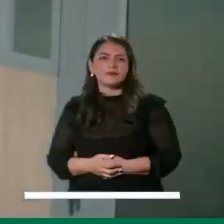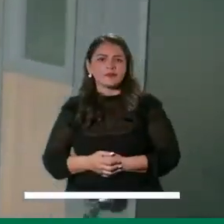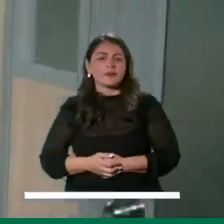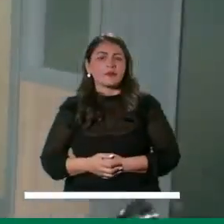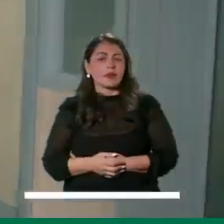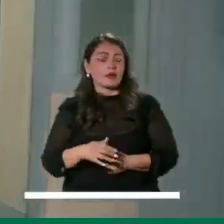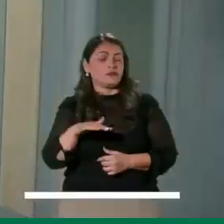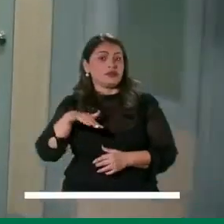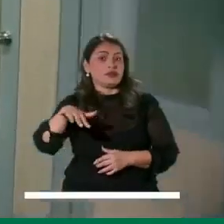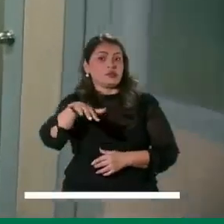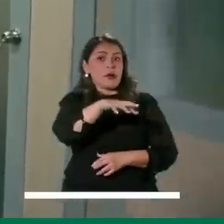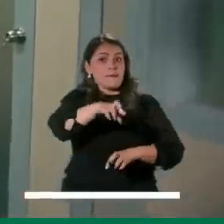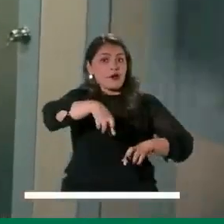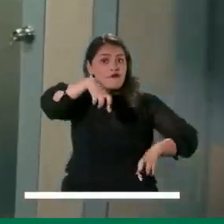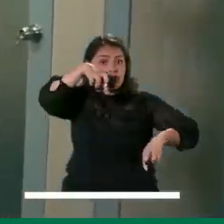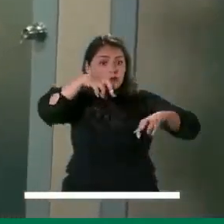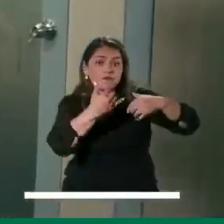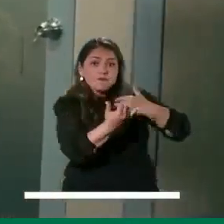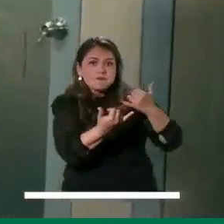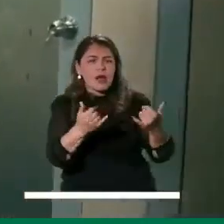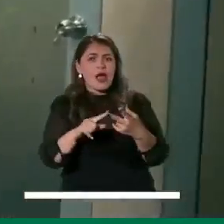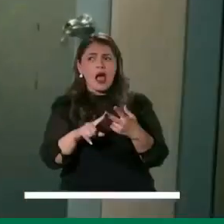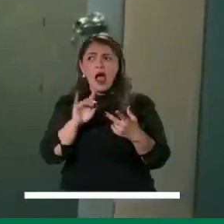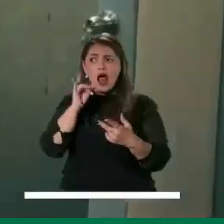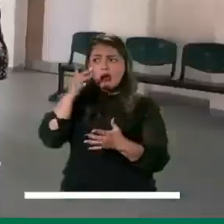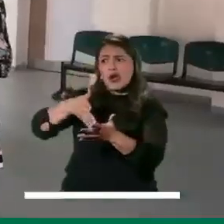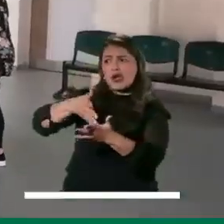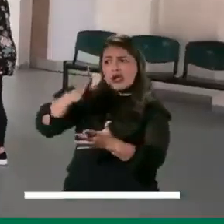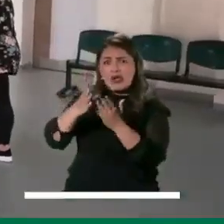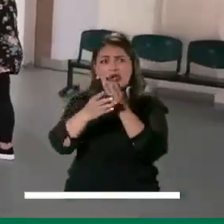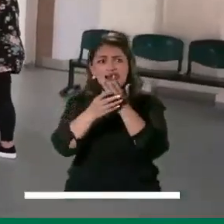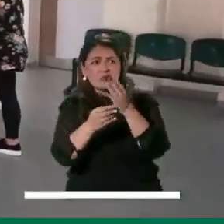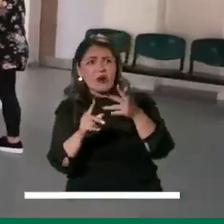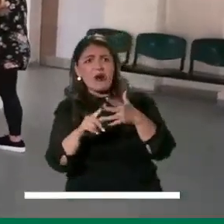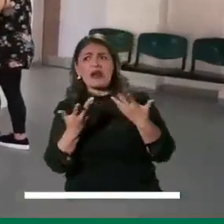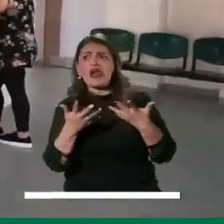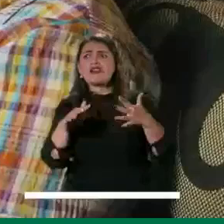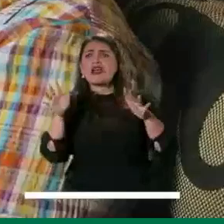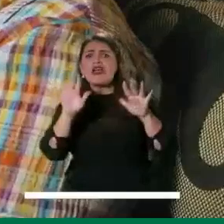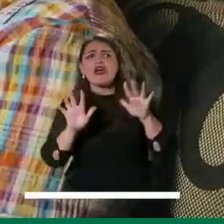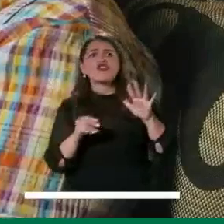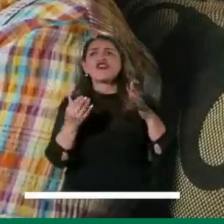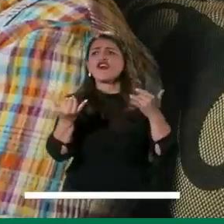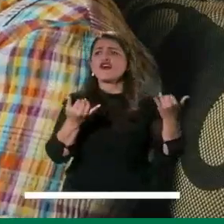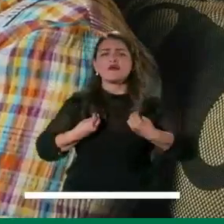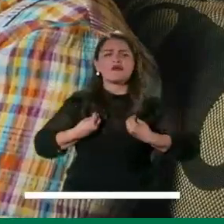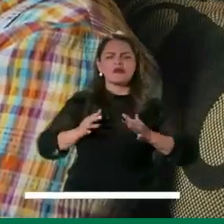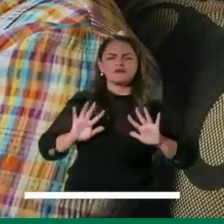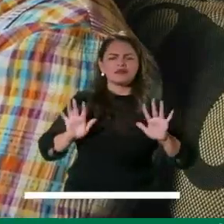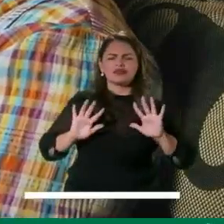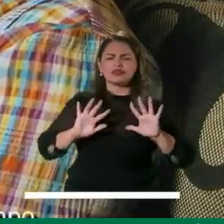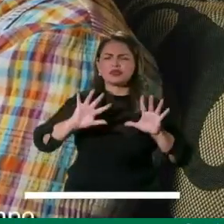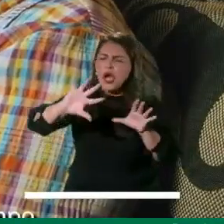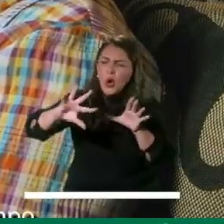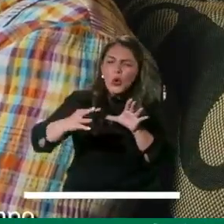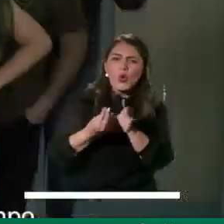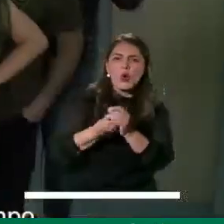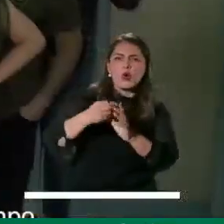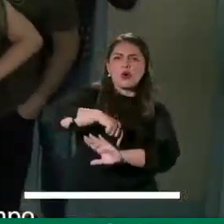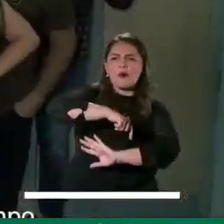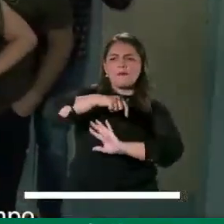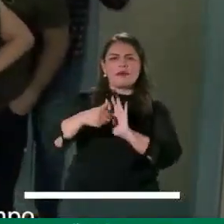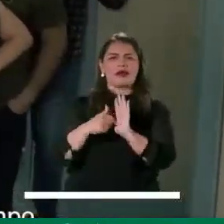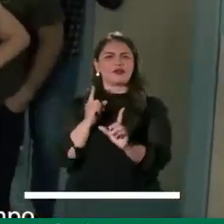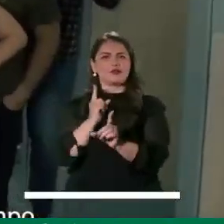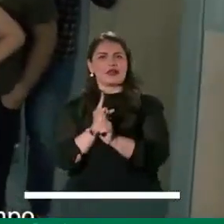esta manera, nuestros especialistas eliminan las barreras económicas, geográficas y de acceso que han sido un factor para recibir